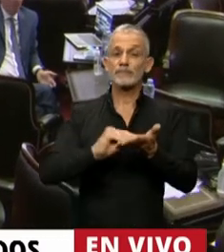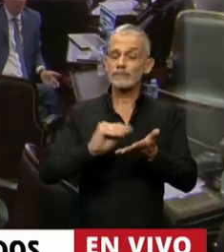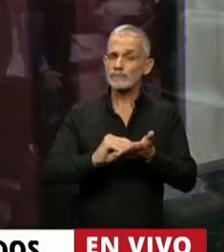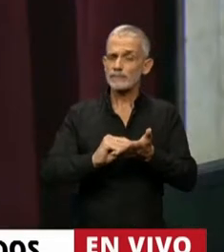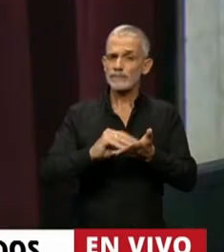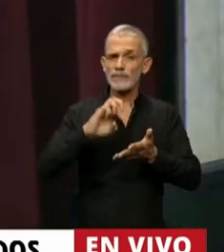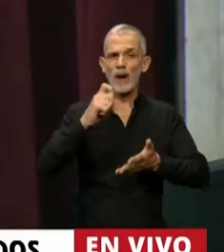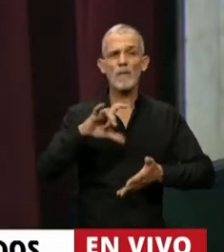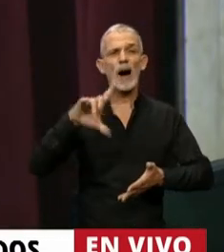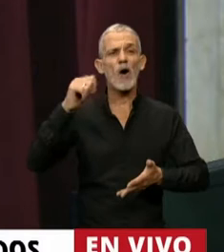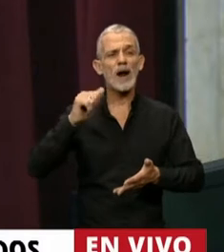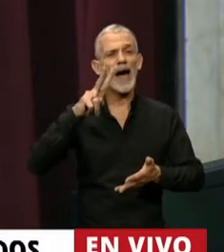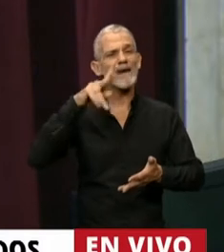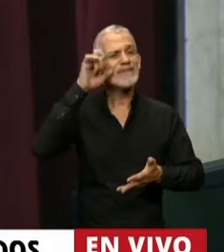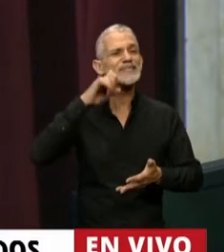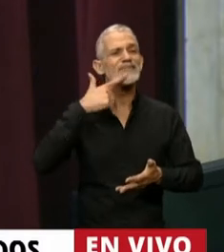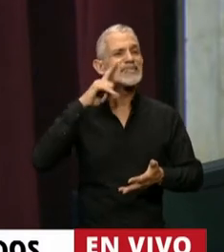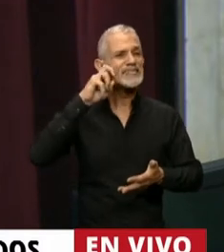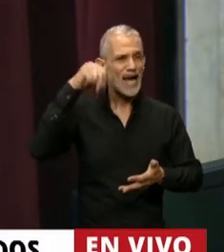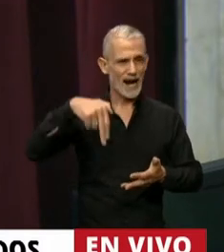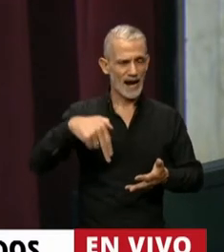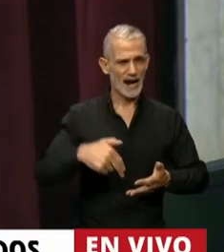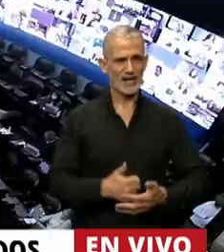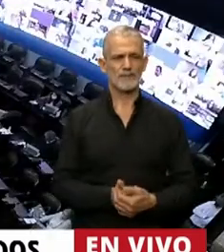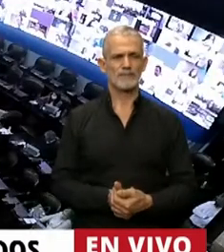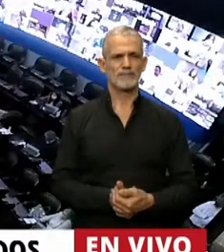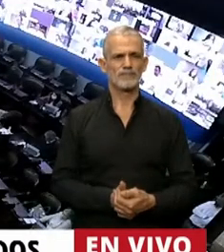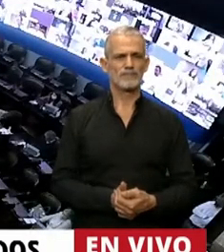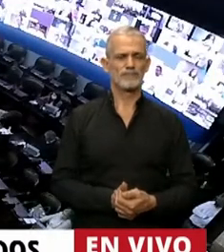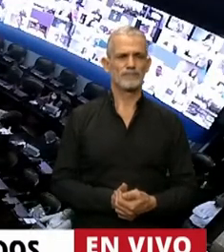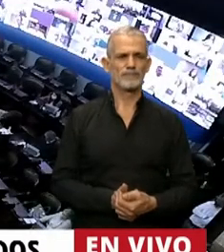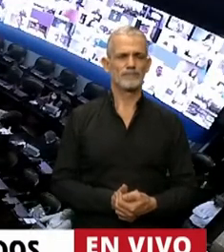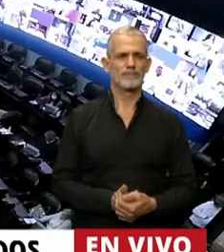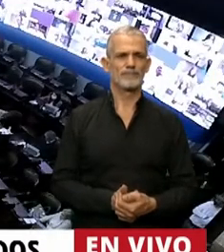Diputada Paola Besbecián, el sentido de su voto.